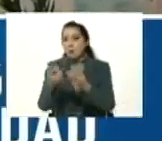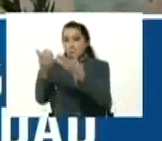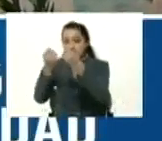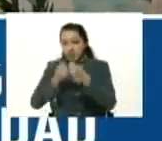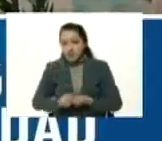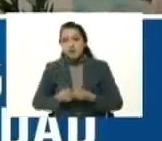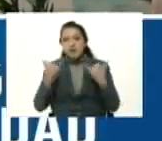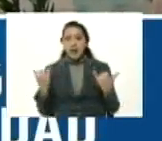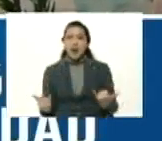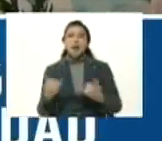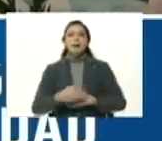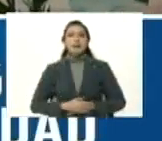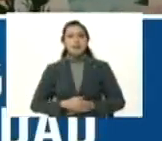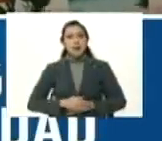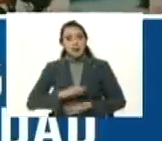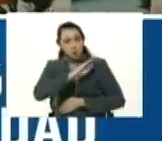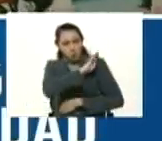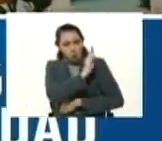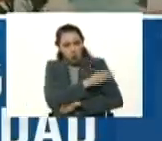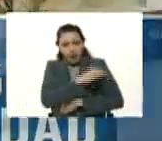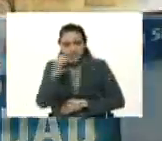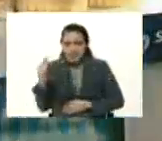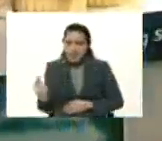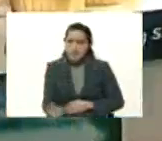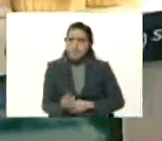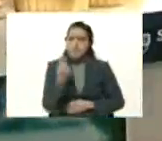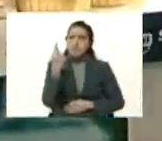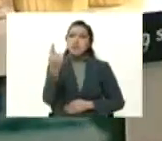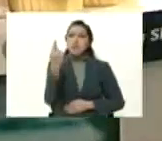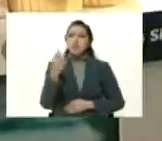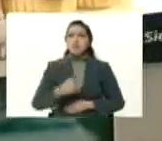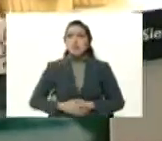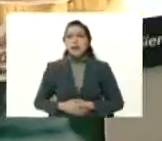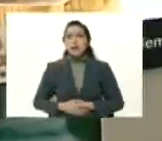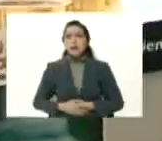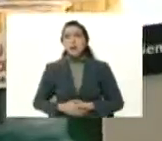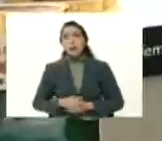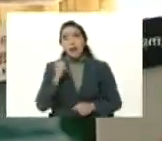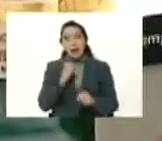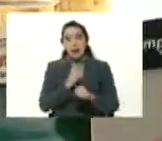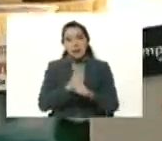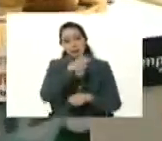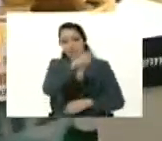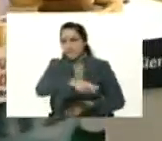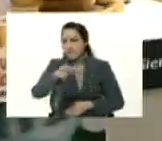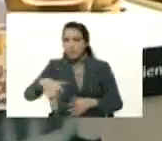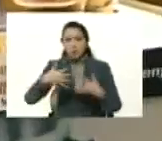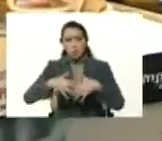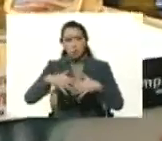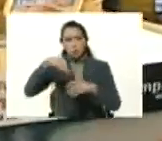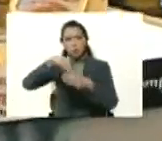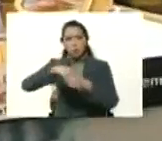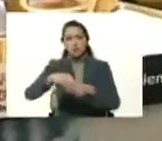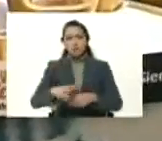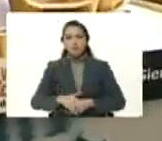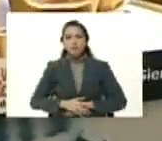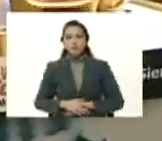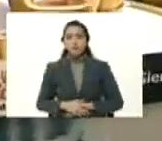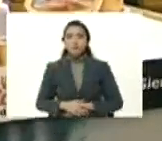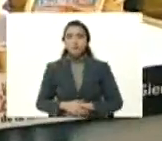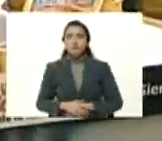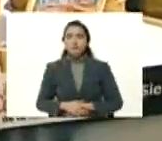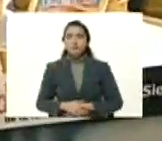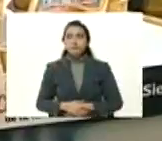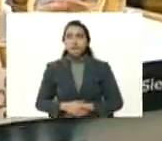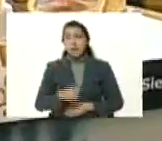primero el fortalecimiento de la fuerza productiva nacional, el empresariado nacional. Y coincide con